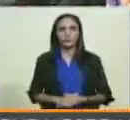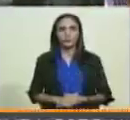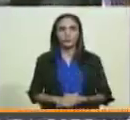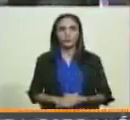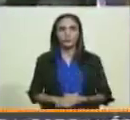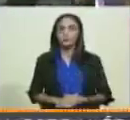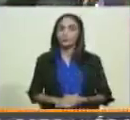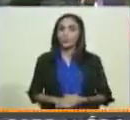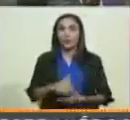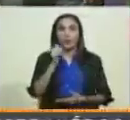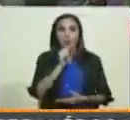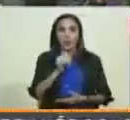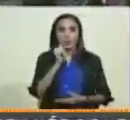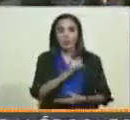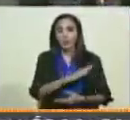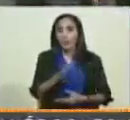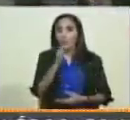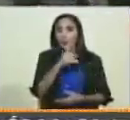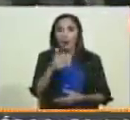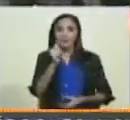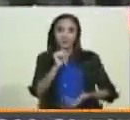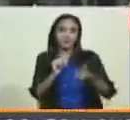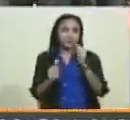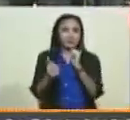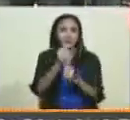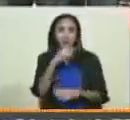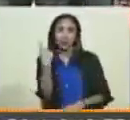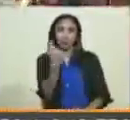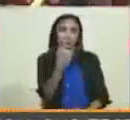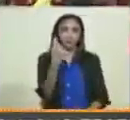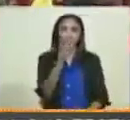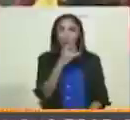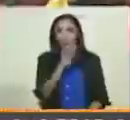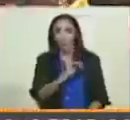El sábado no hay guarapita.